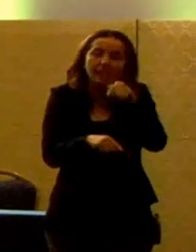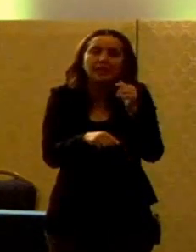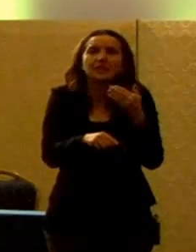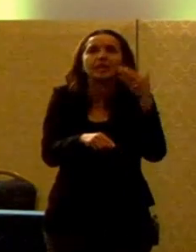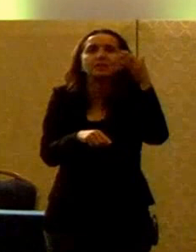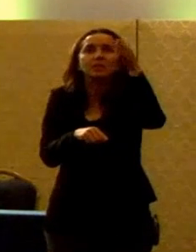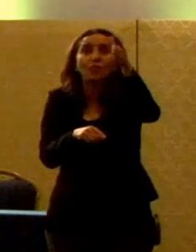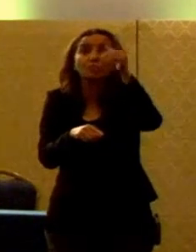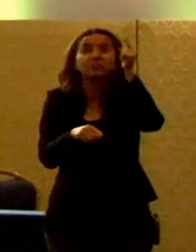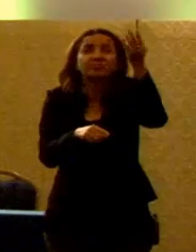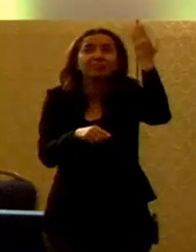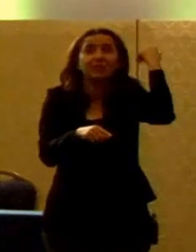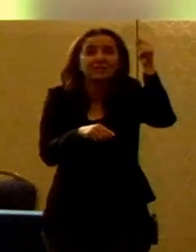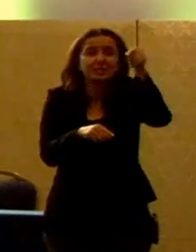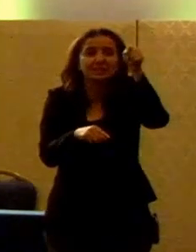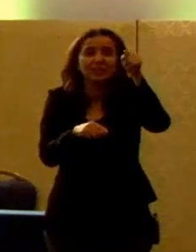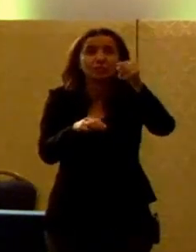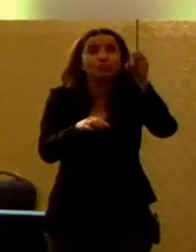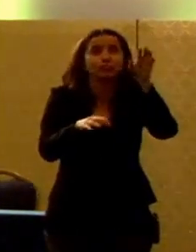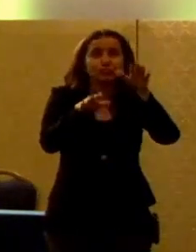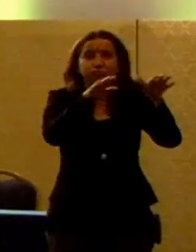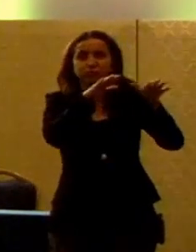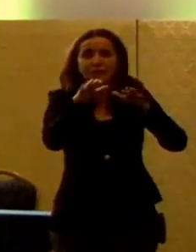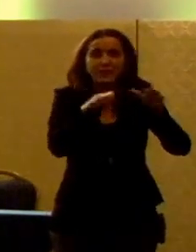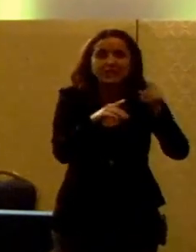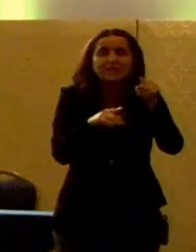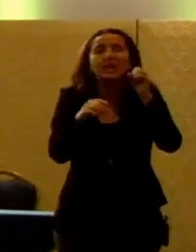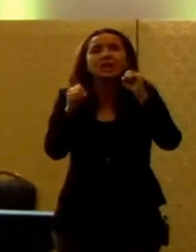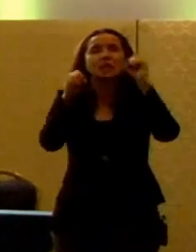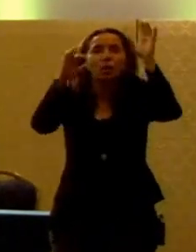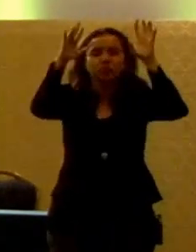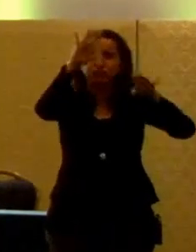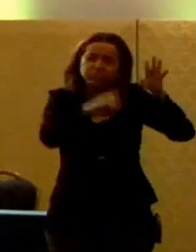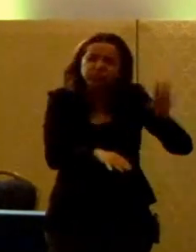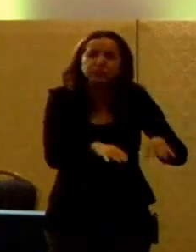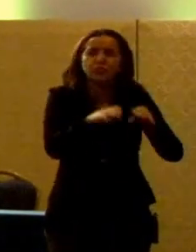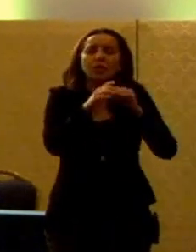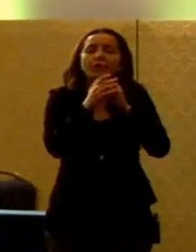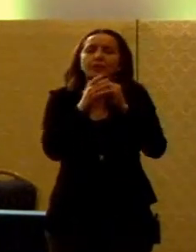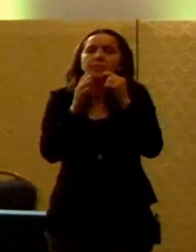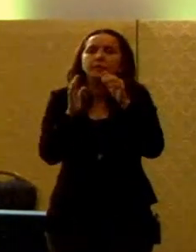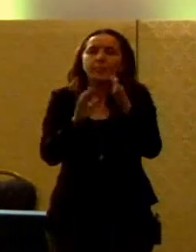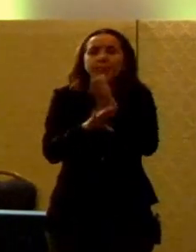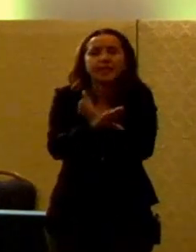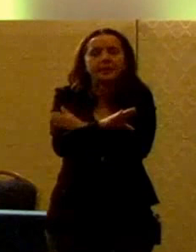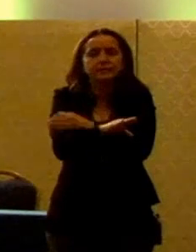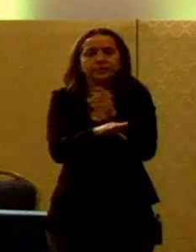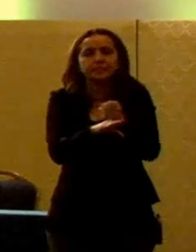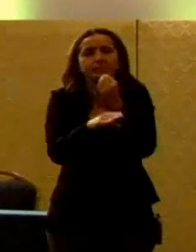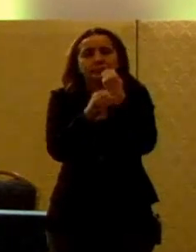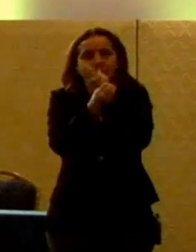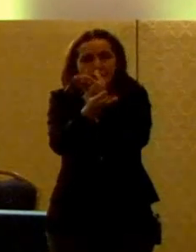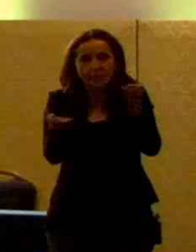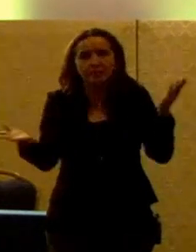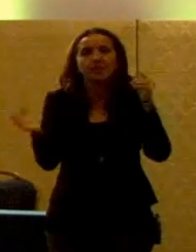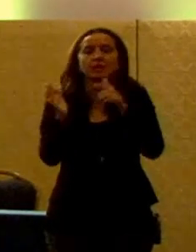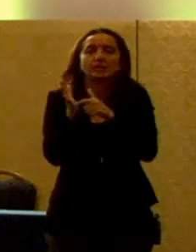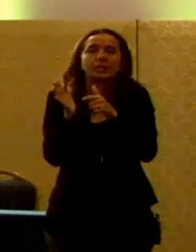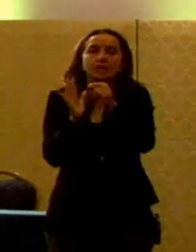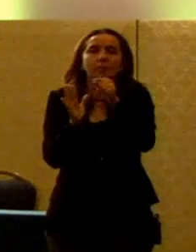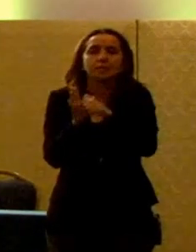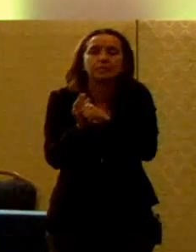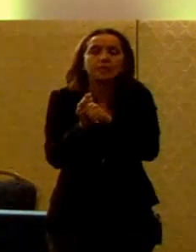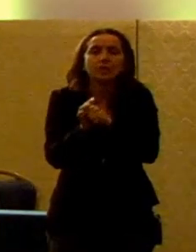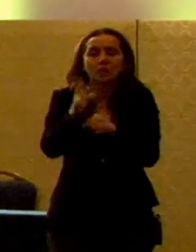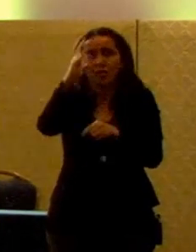presentó un evento con las mismas condiciones y nos permitió llevar a cabo este caso. Puntualmente, nada más los pongo en contexto, tenemos a la República